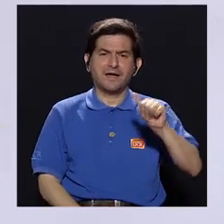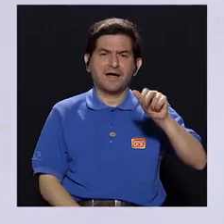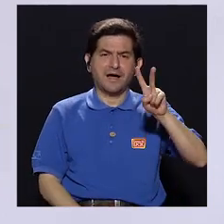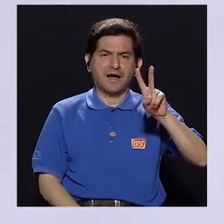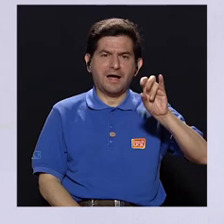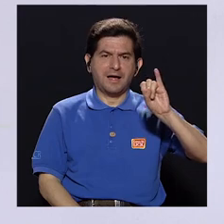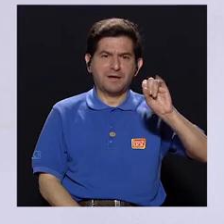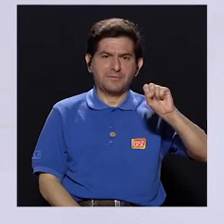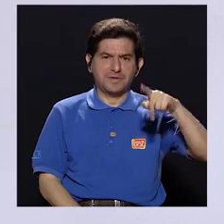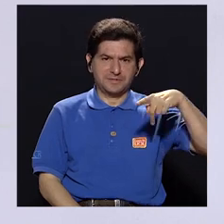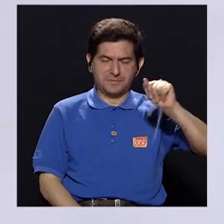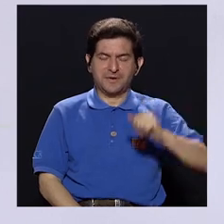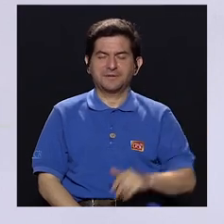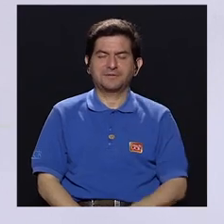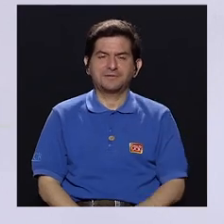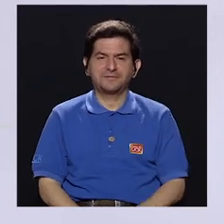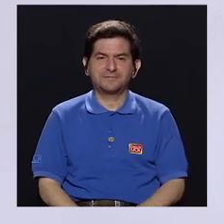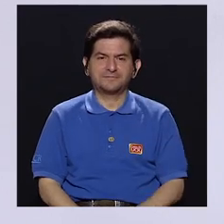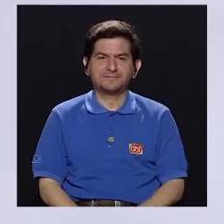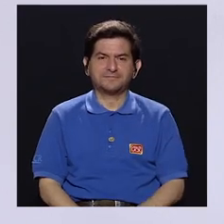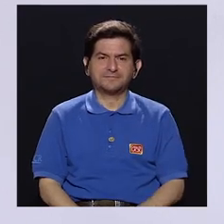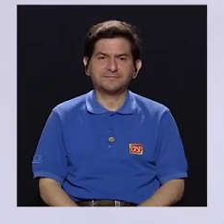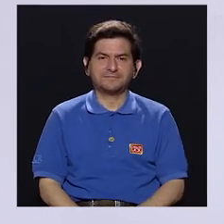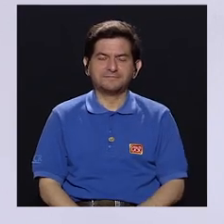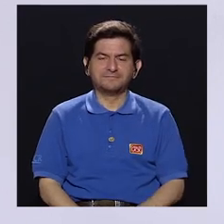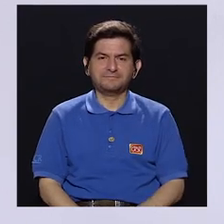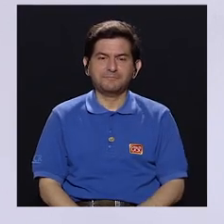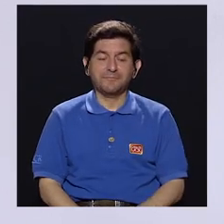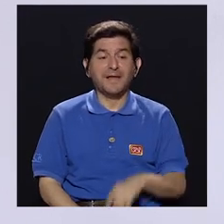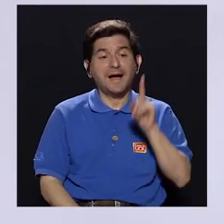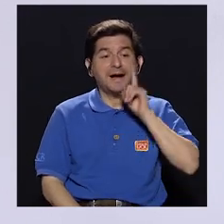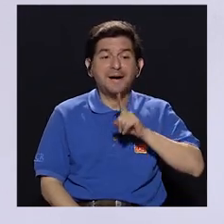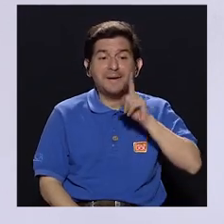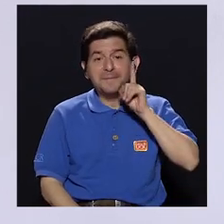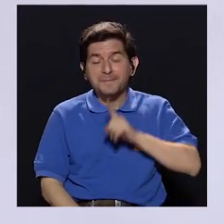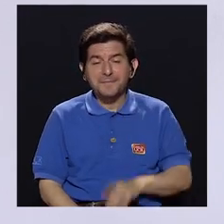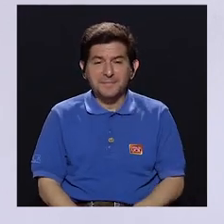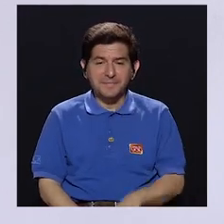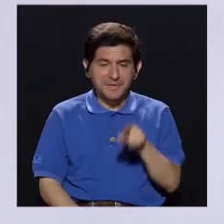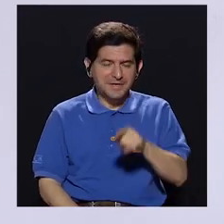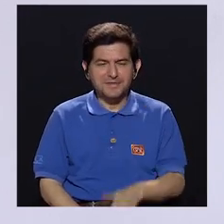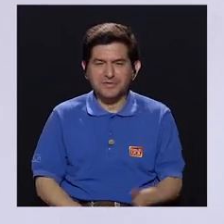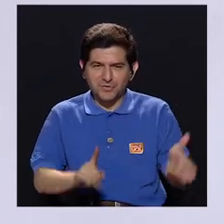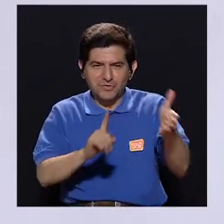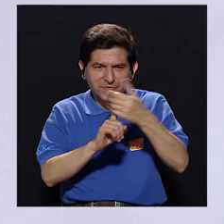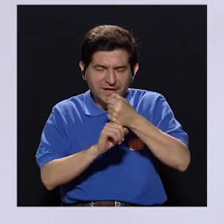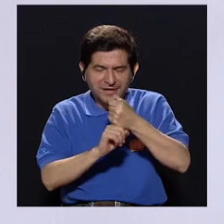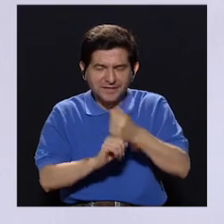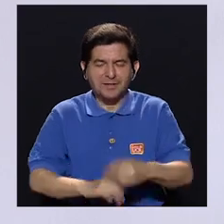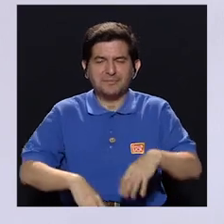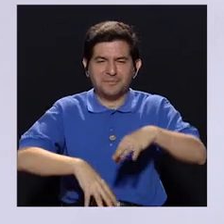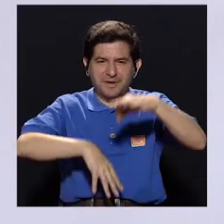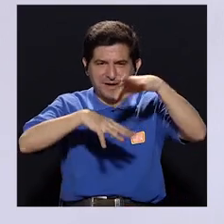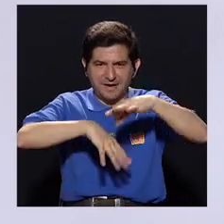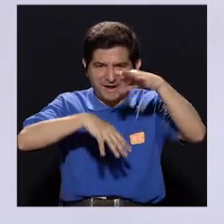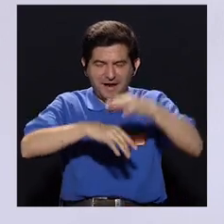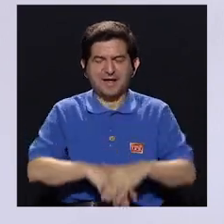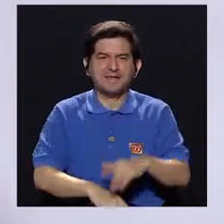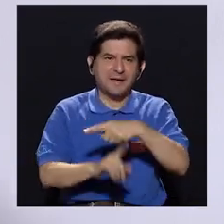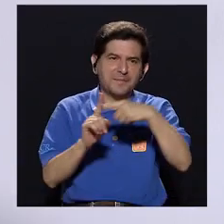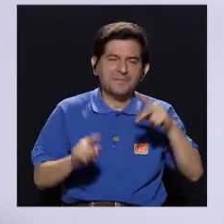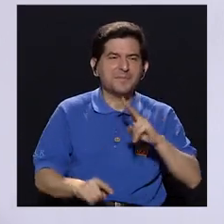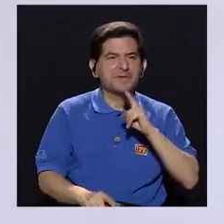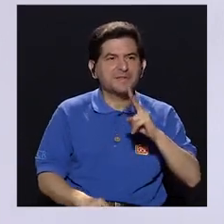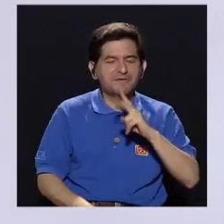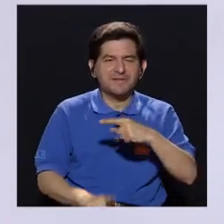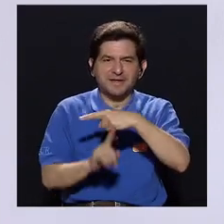una avispa Perdón bastante grande e y bueno el mito entonces de las cazadoras de arañas y las arañitas es